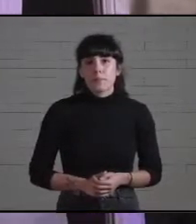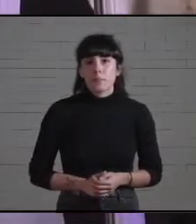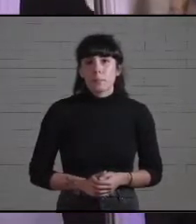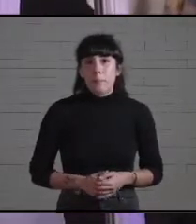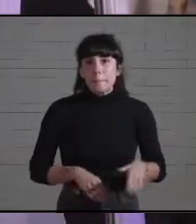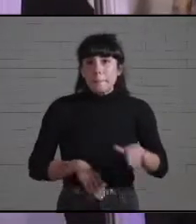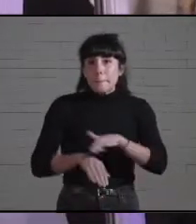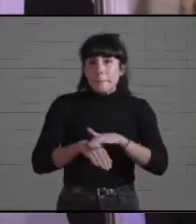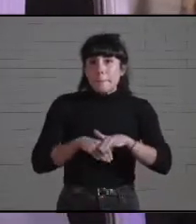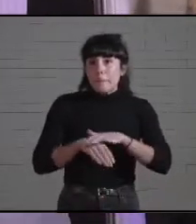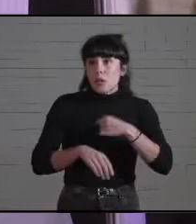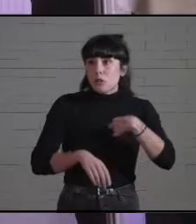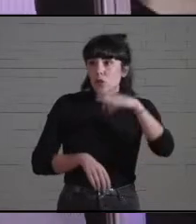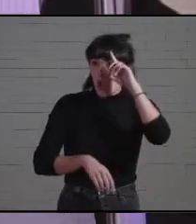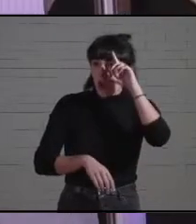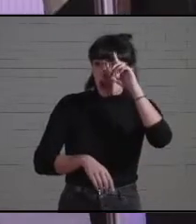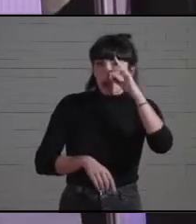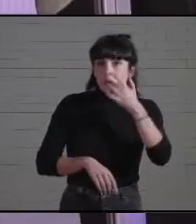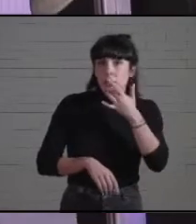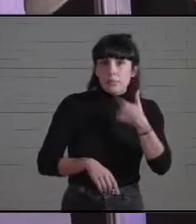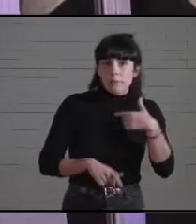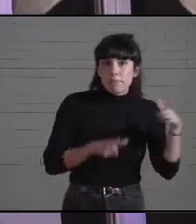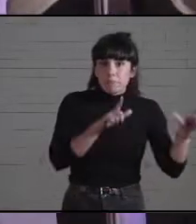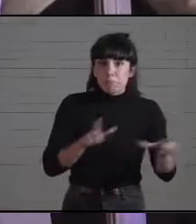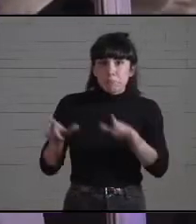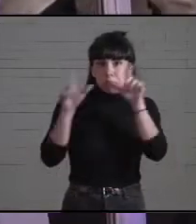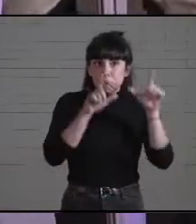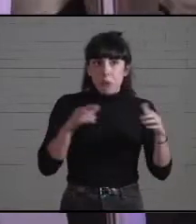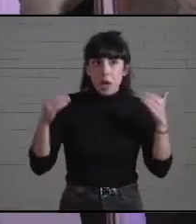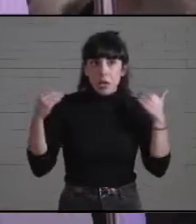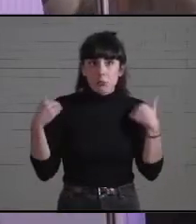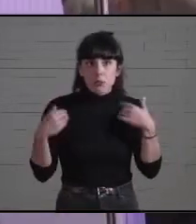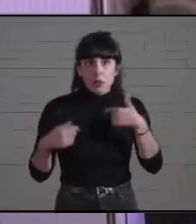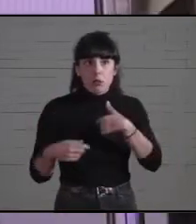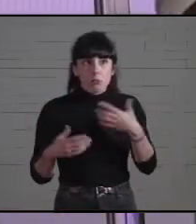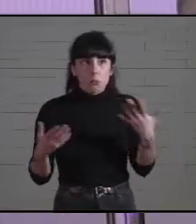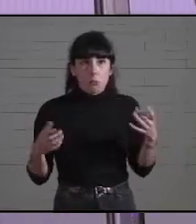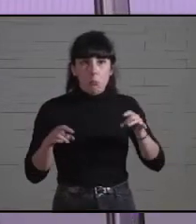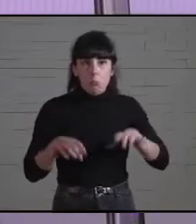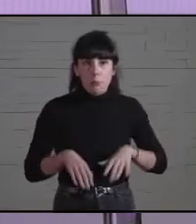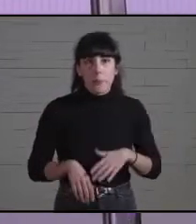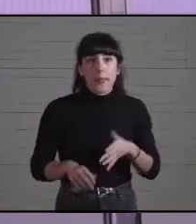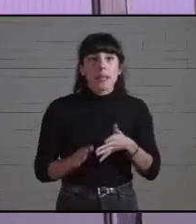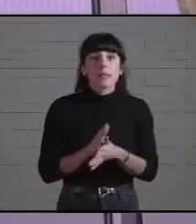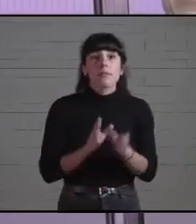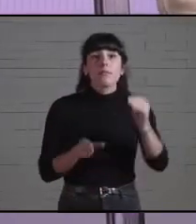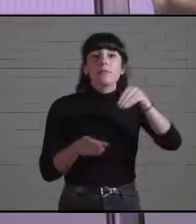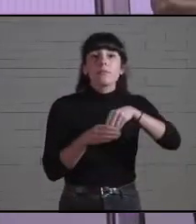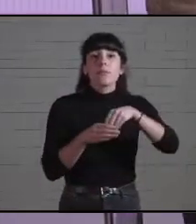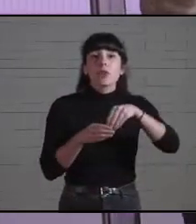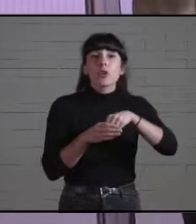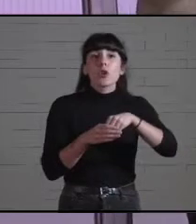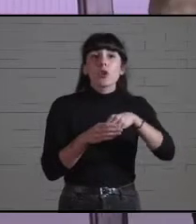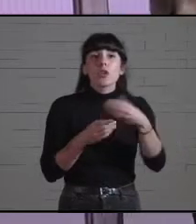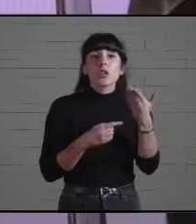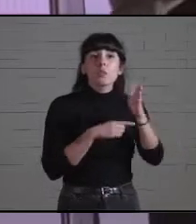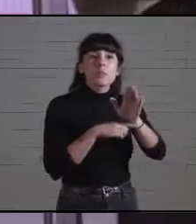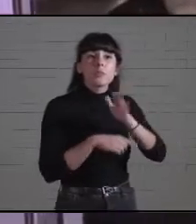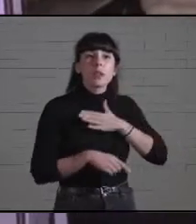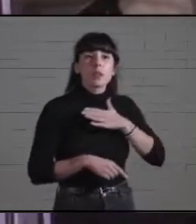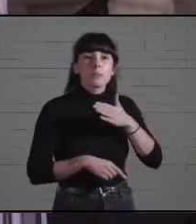No me ha quedado claro si las paso yo o... Vale. Bien, el contenido de mi